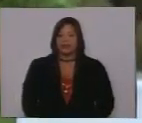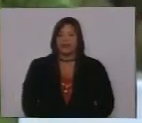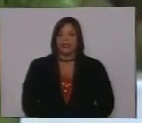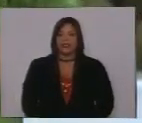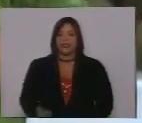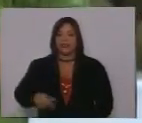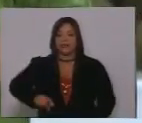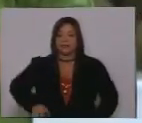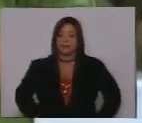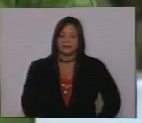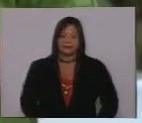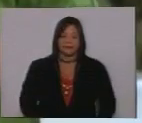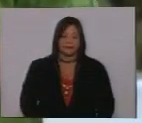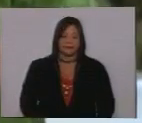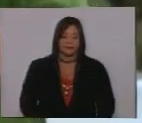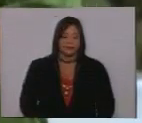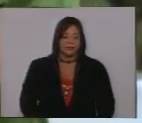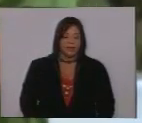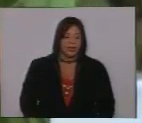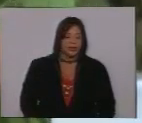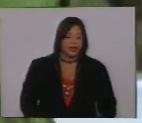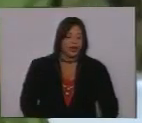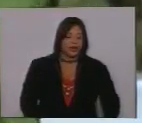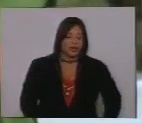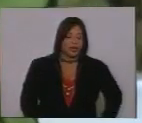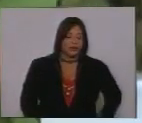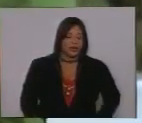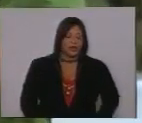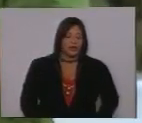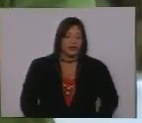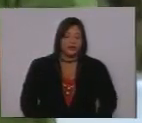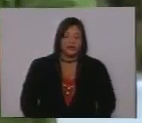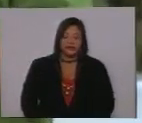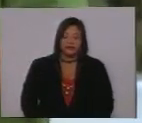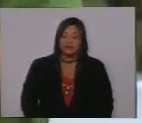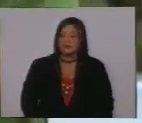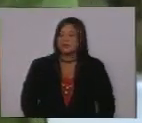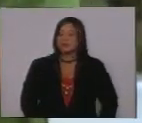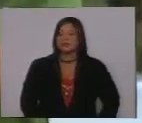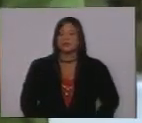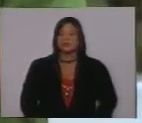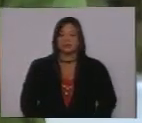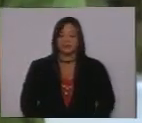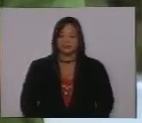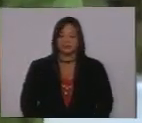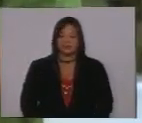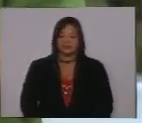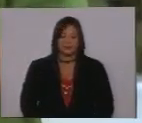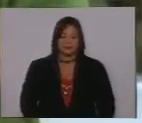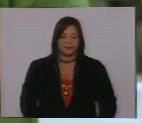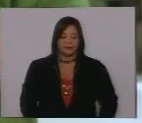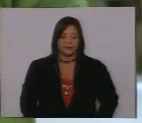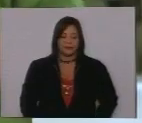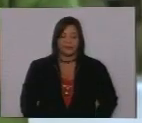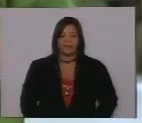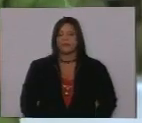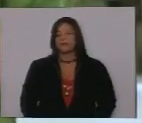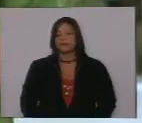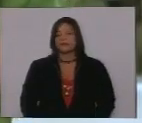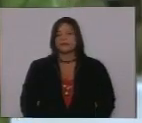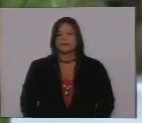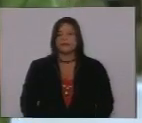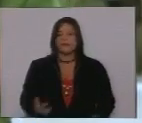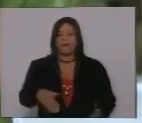añoranza por hacer cosas que en algún momento se limitaron. Y la reflexión que yo hago